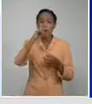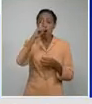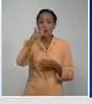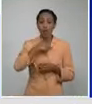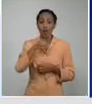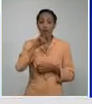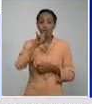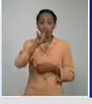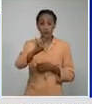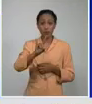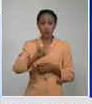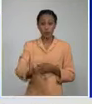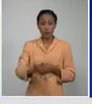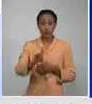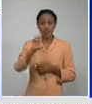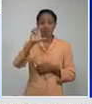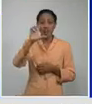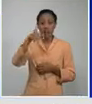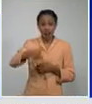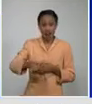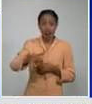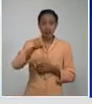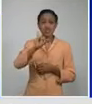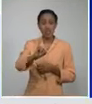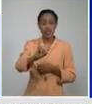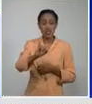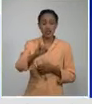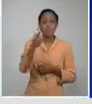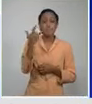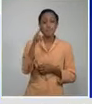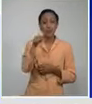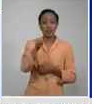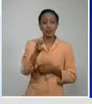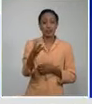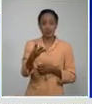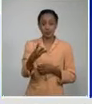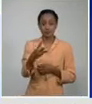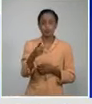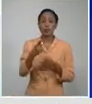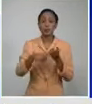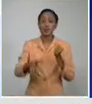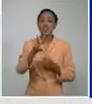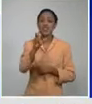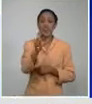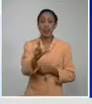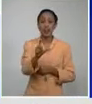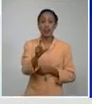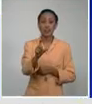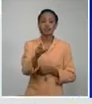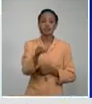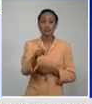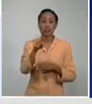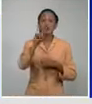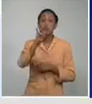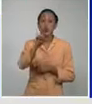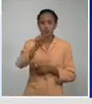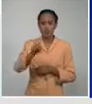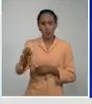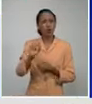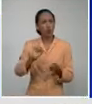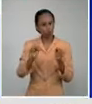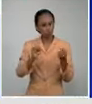Laja 6 y Palmira 3. Villa Clara, aunque tiene un caso más, pero son 9 casos, realmente mantiene control de la